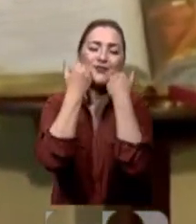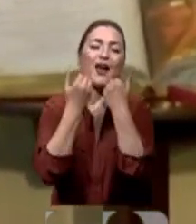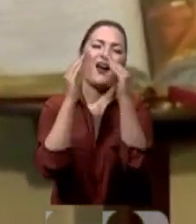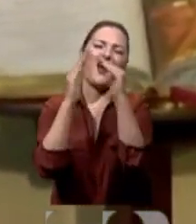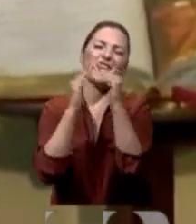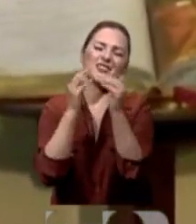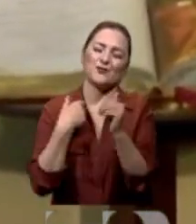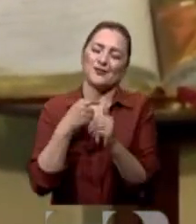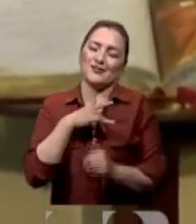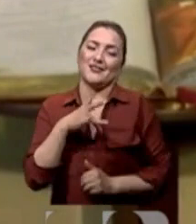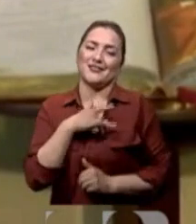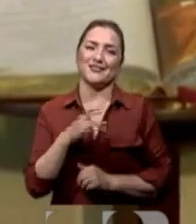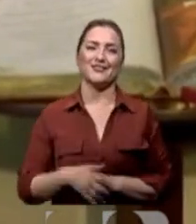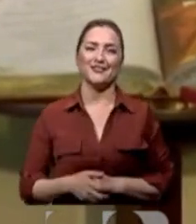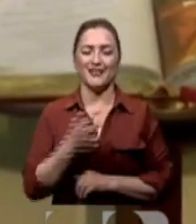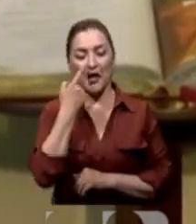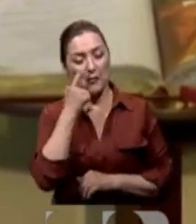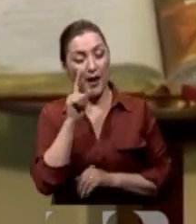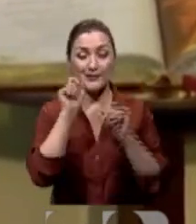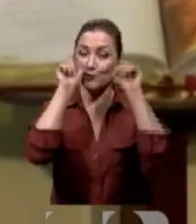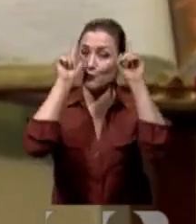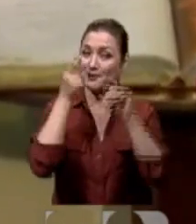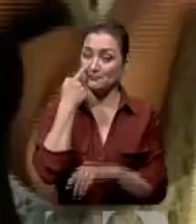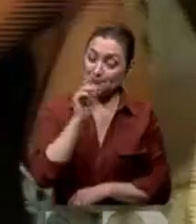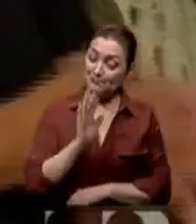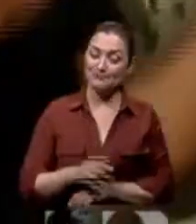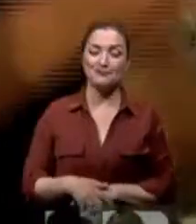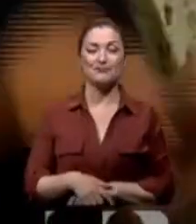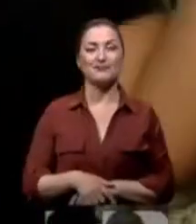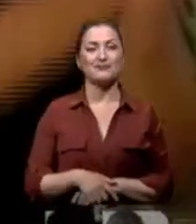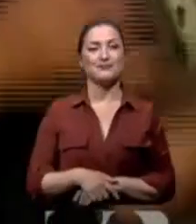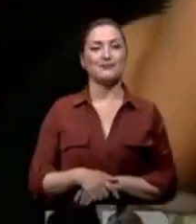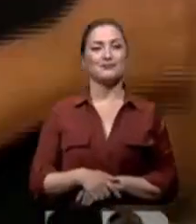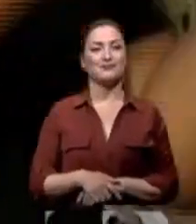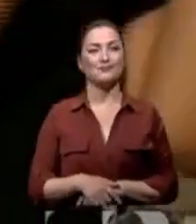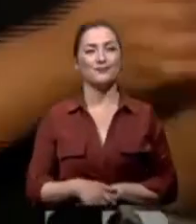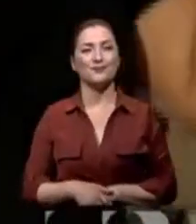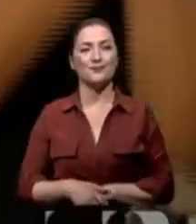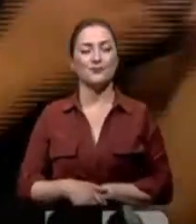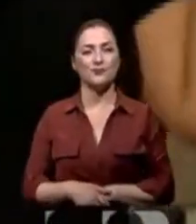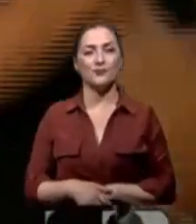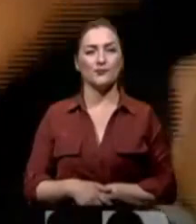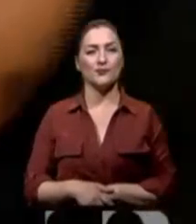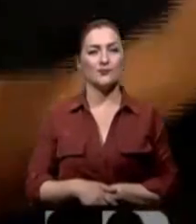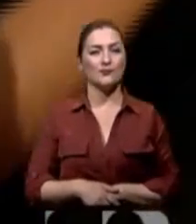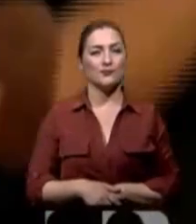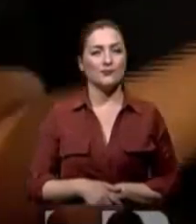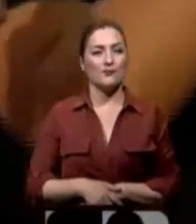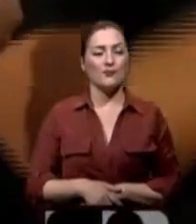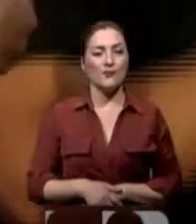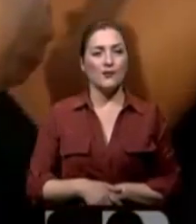desde que llegamos. Así que, a ver con qué sorprenden. Seguro que sí, nos tienen muchísimas Atavío, sorpresas.